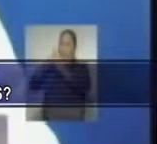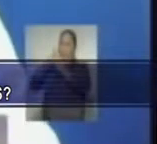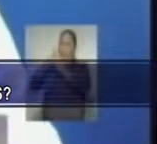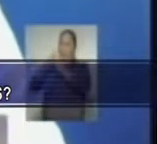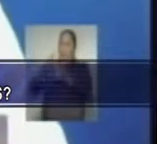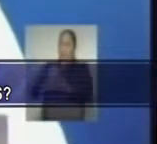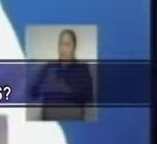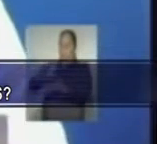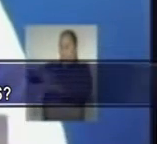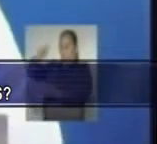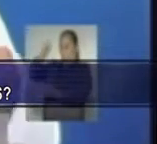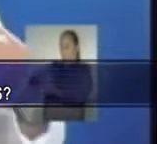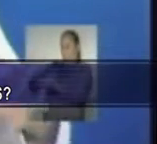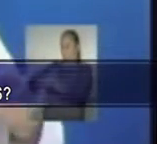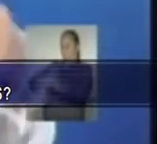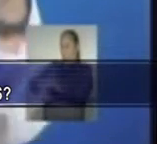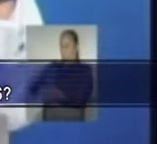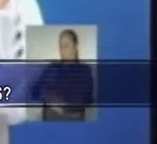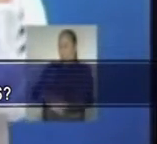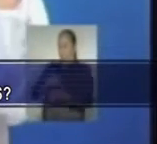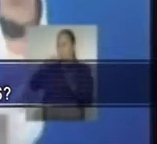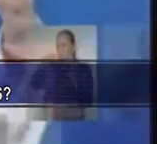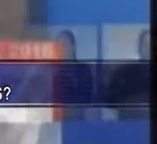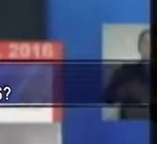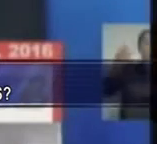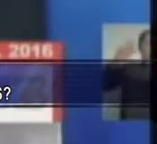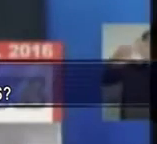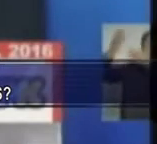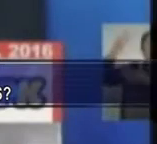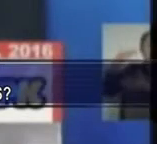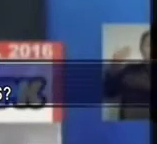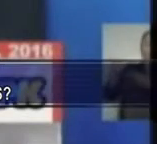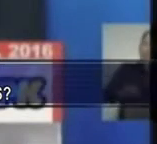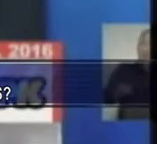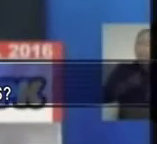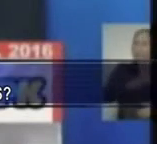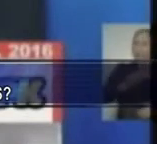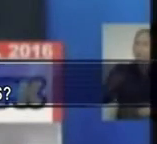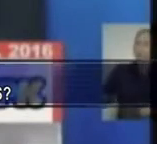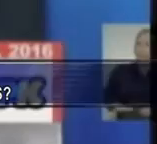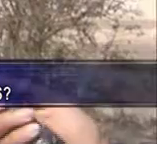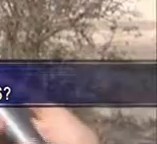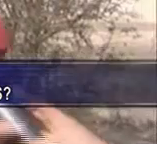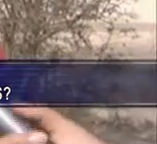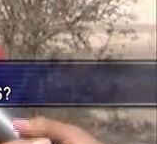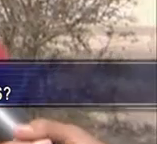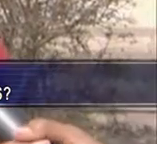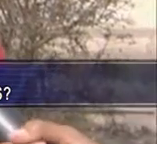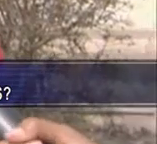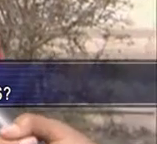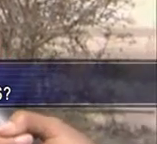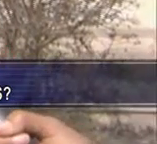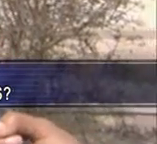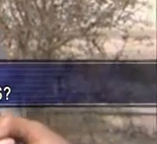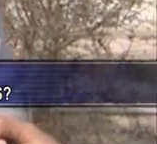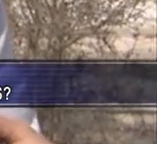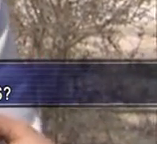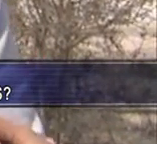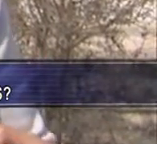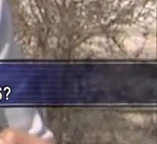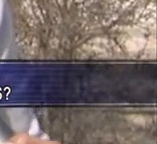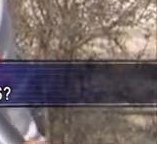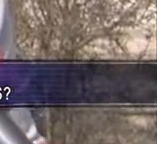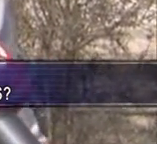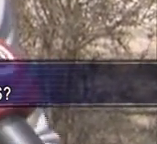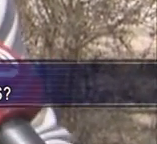que no vuelvan a repetirse, debido a que ahora se trata de dos candidatos y no de 10. Lo primero que esperamos para el debate